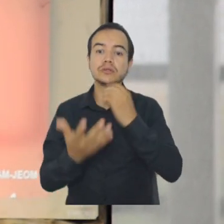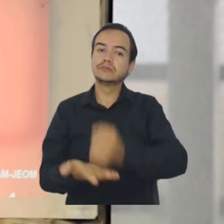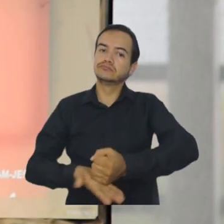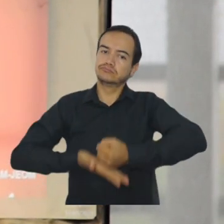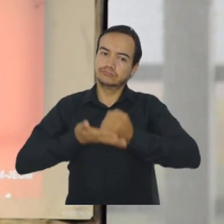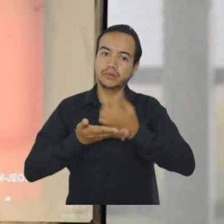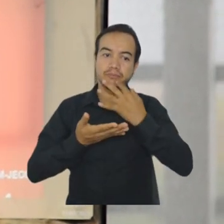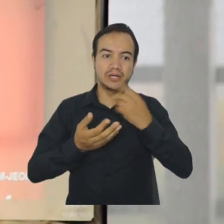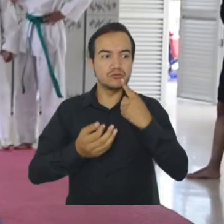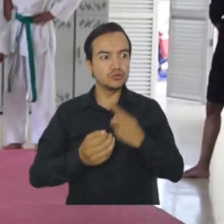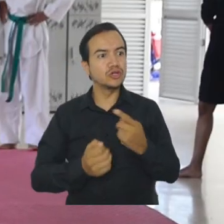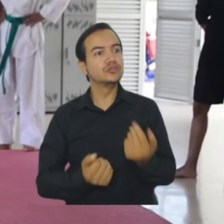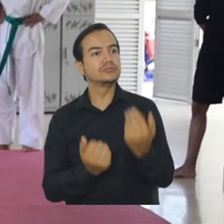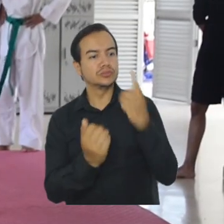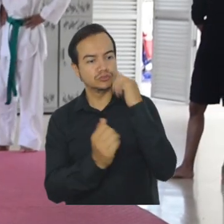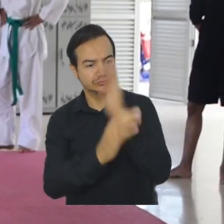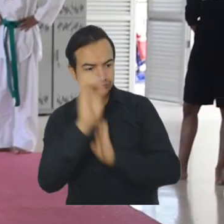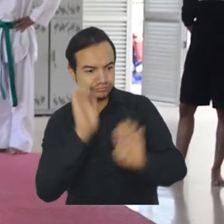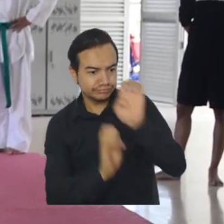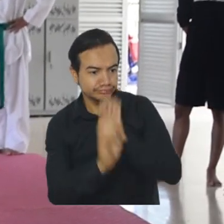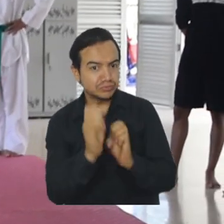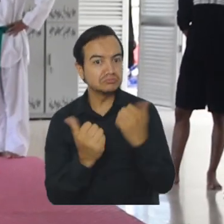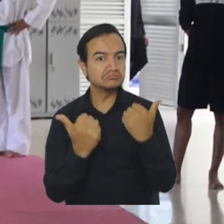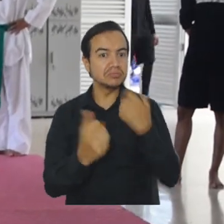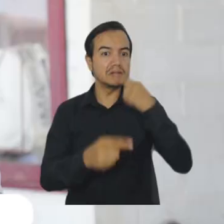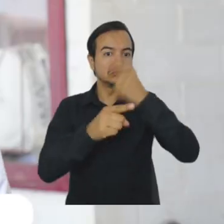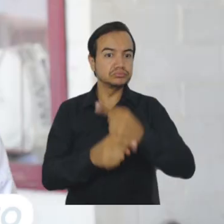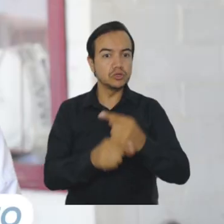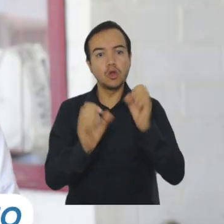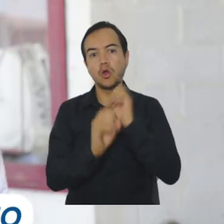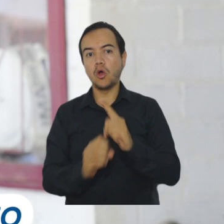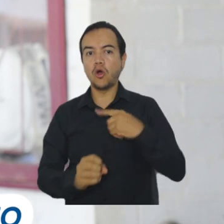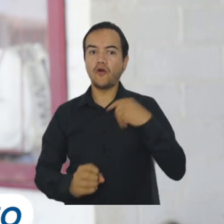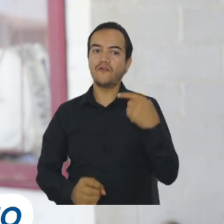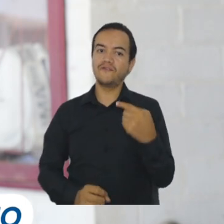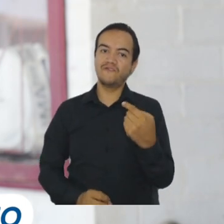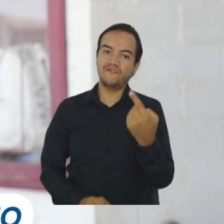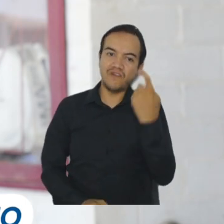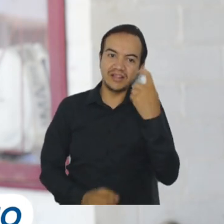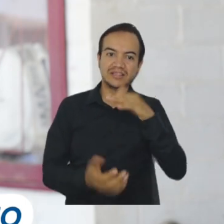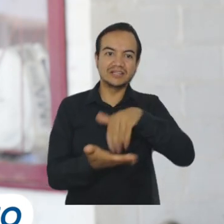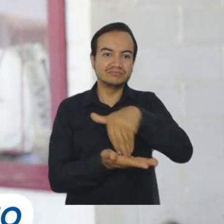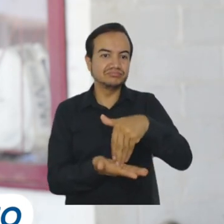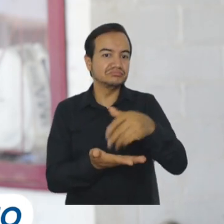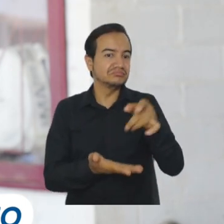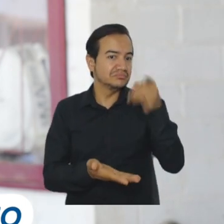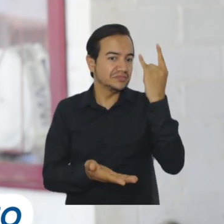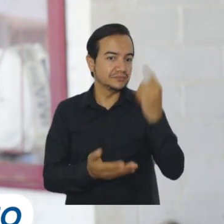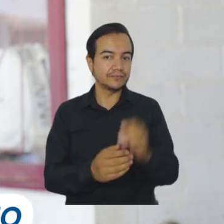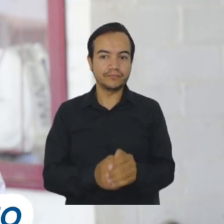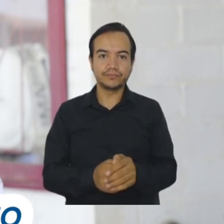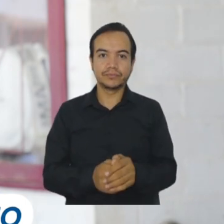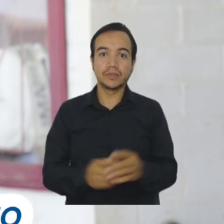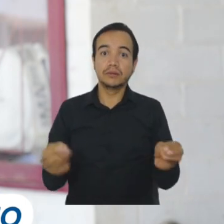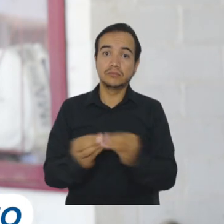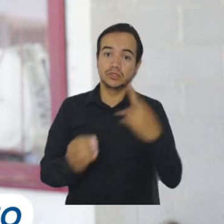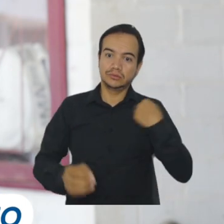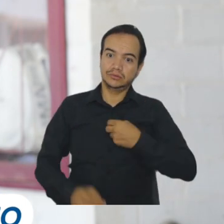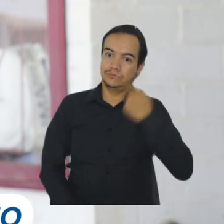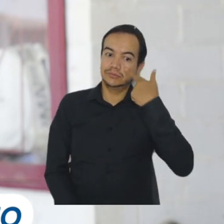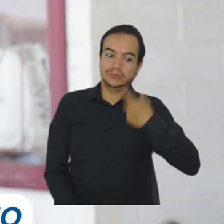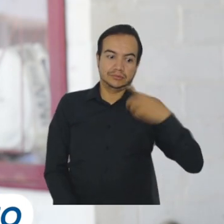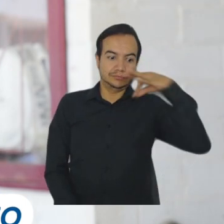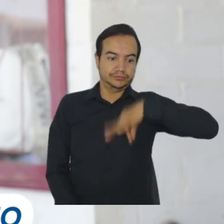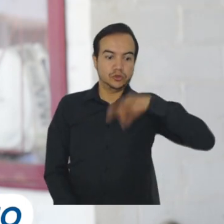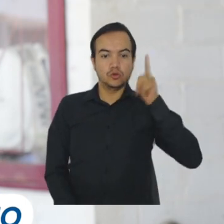realmente si funciona o si no funciona lo que uno está entrenando. Estamos muy privilegiados del hecho de que tenemos un centro de alto